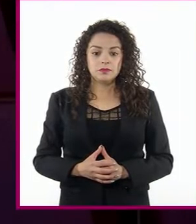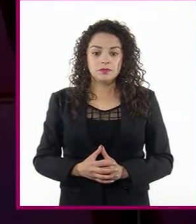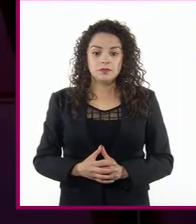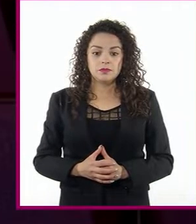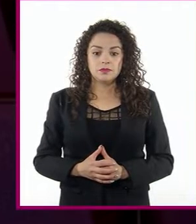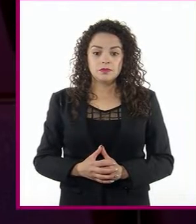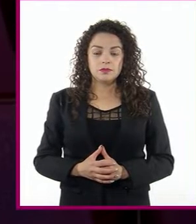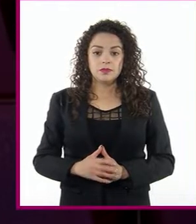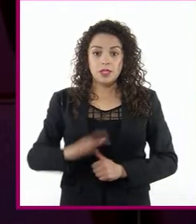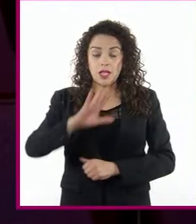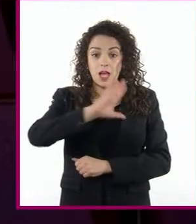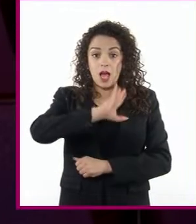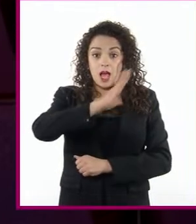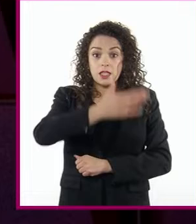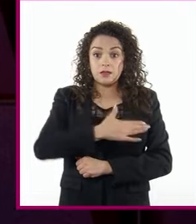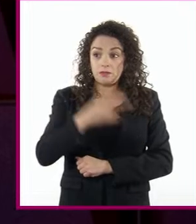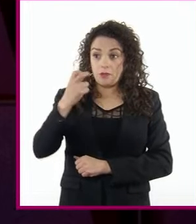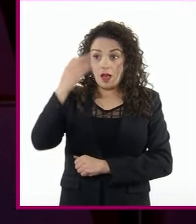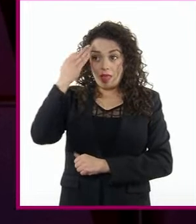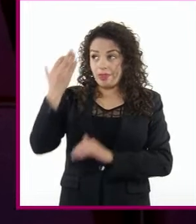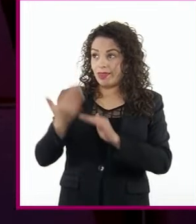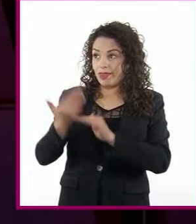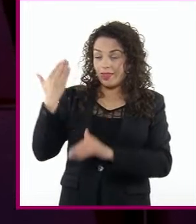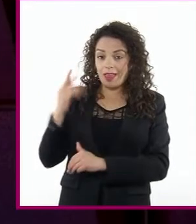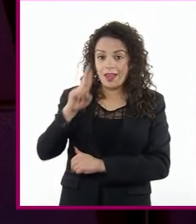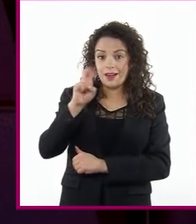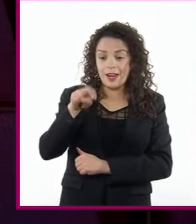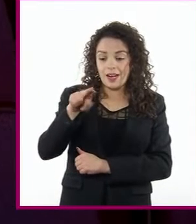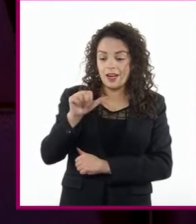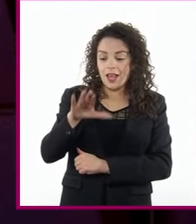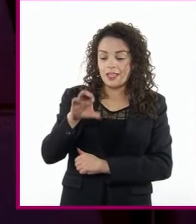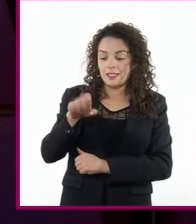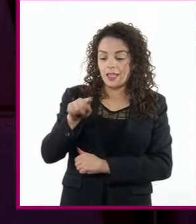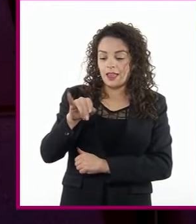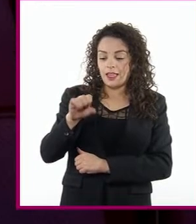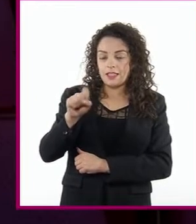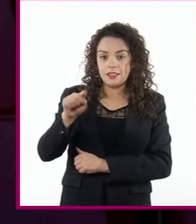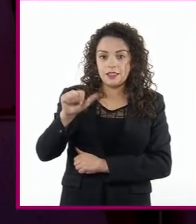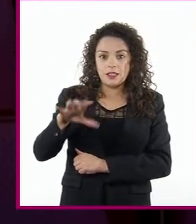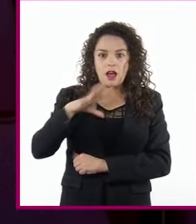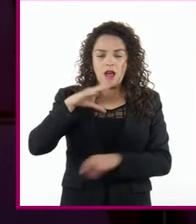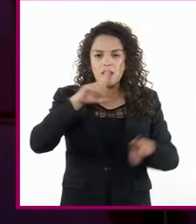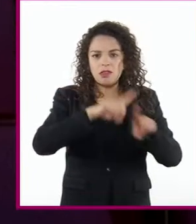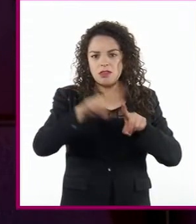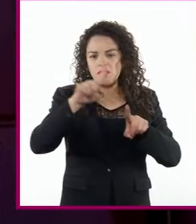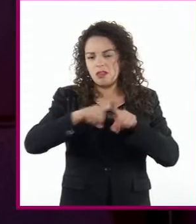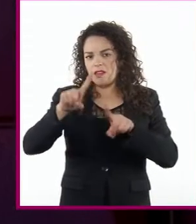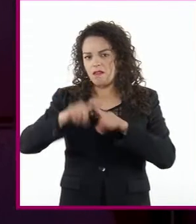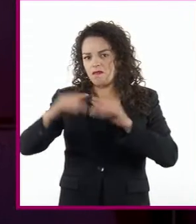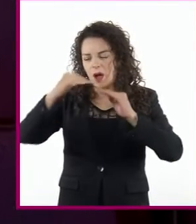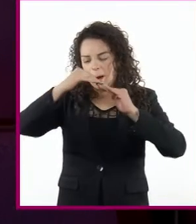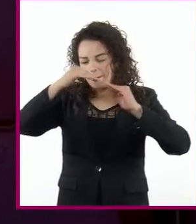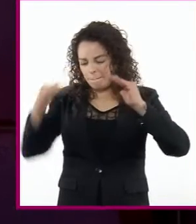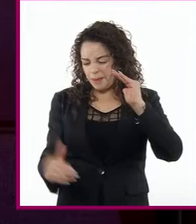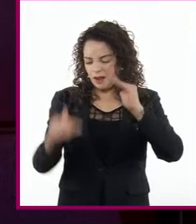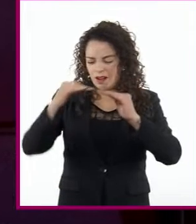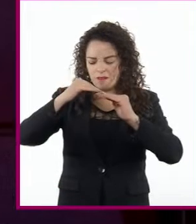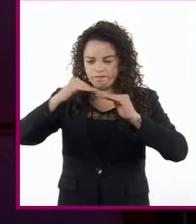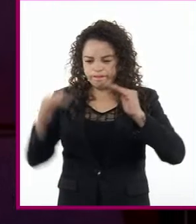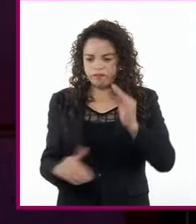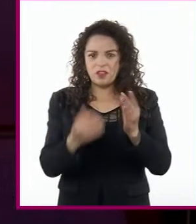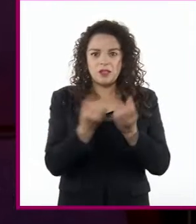En la España renacentista, en un ambiente social lleno de enormes diferencias sociales, las